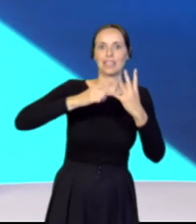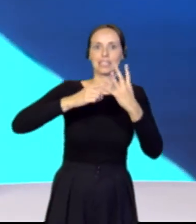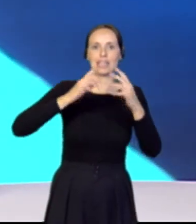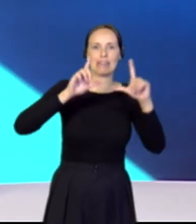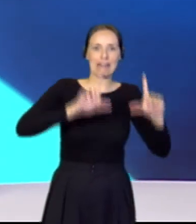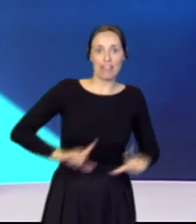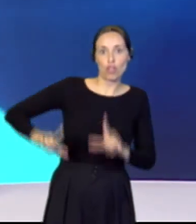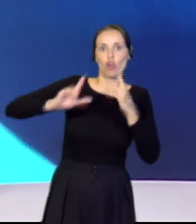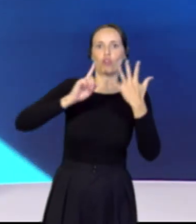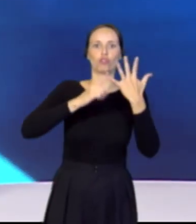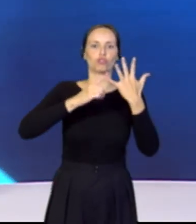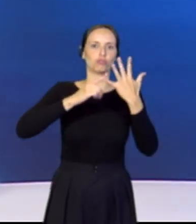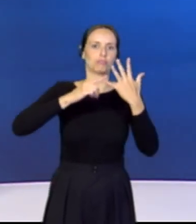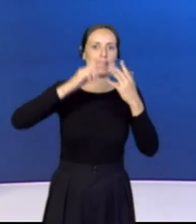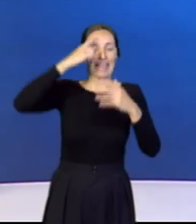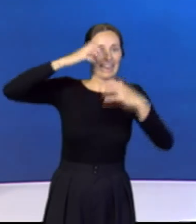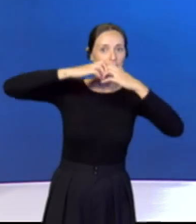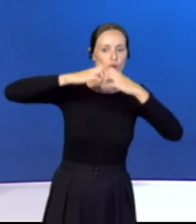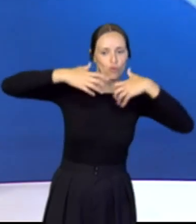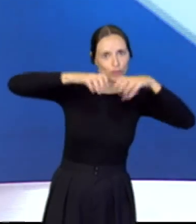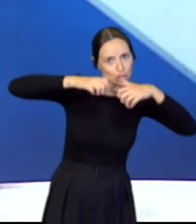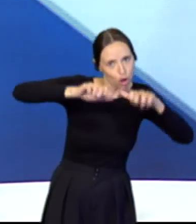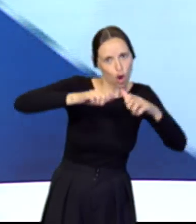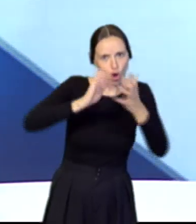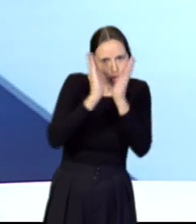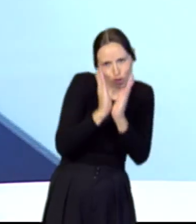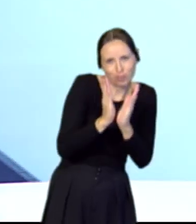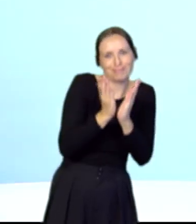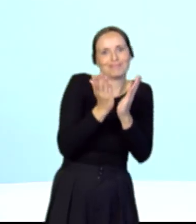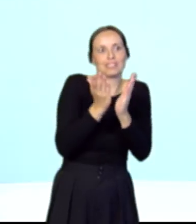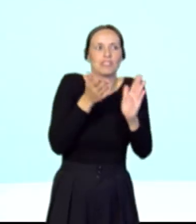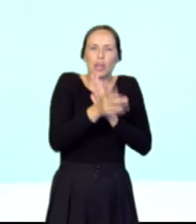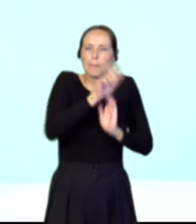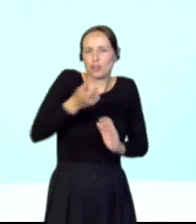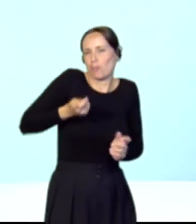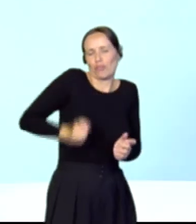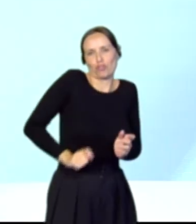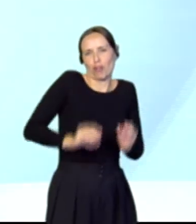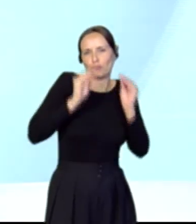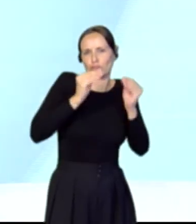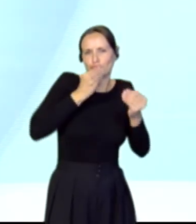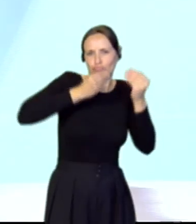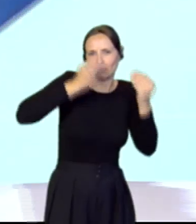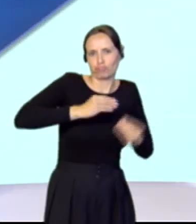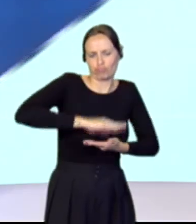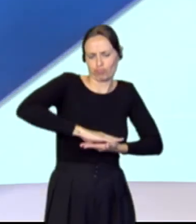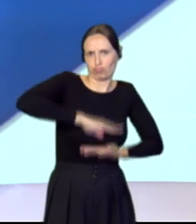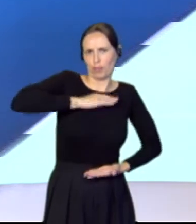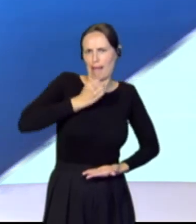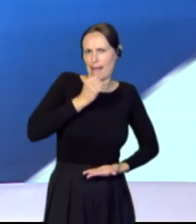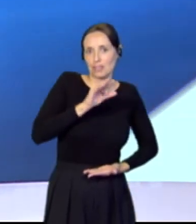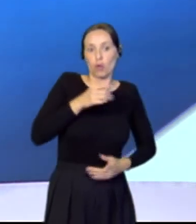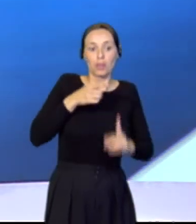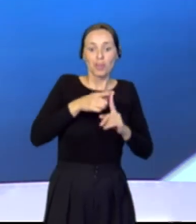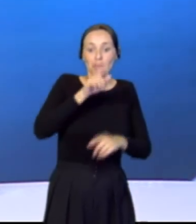una enfermería pues muy formada para este tipo de pacientes y los ingresos como se hacen